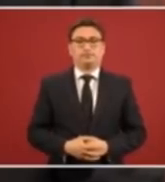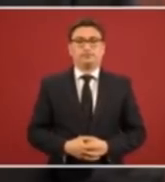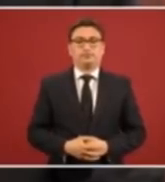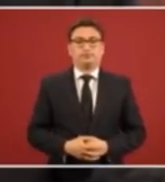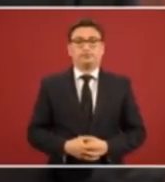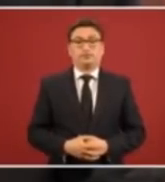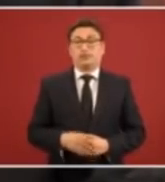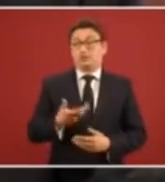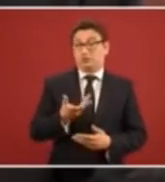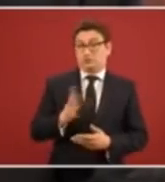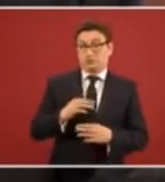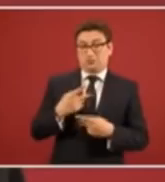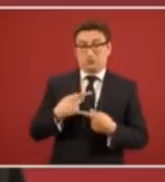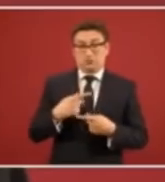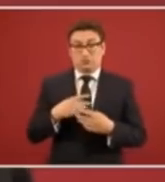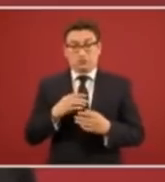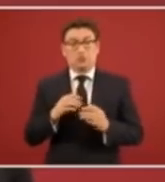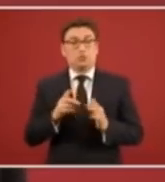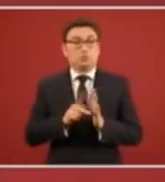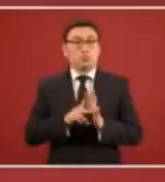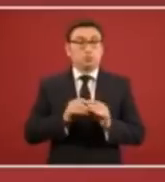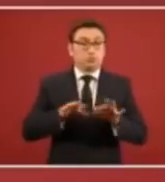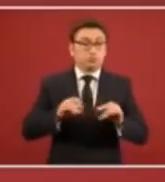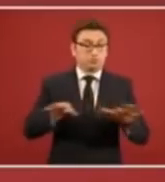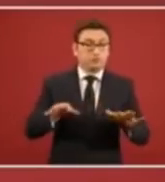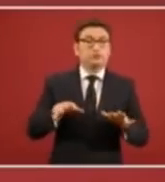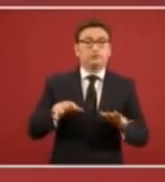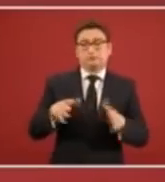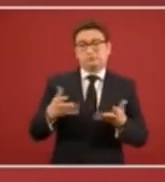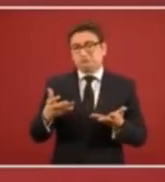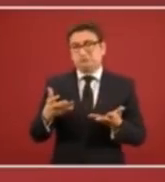subvención a los medios, también es un asunto